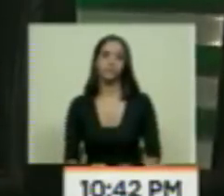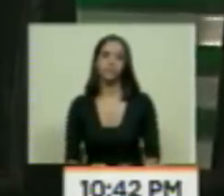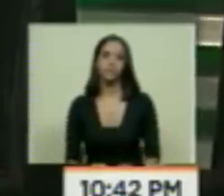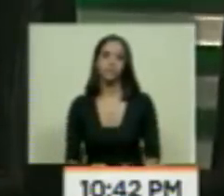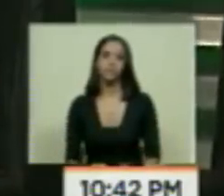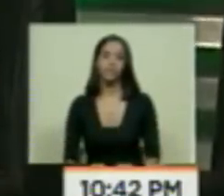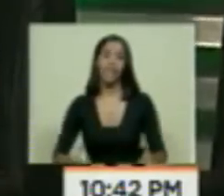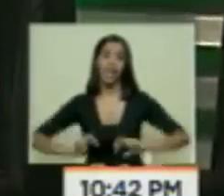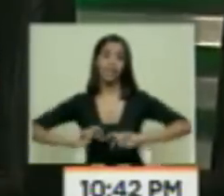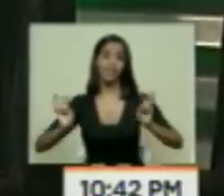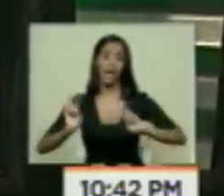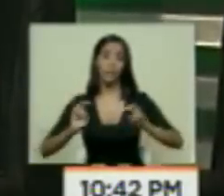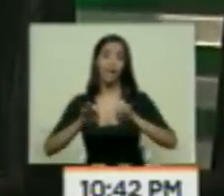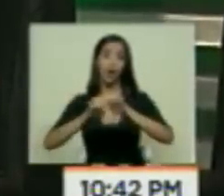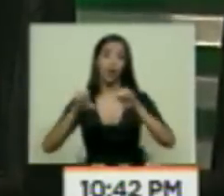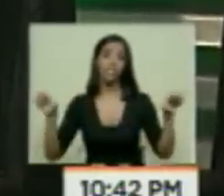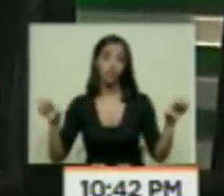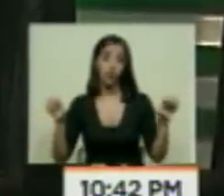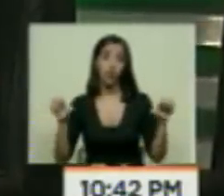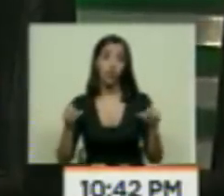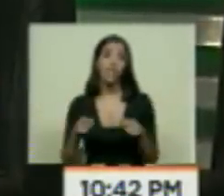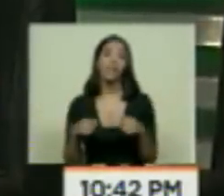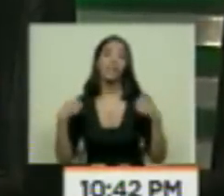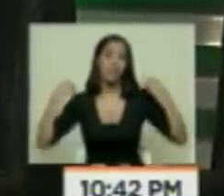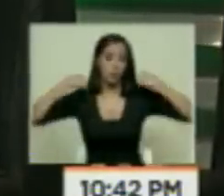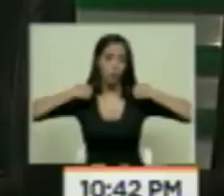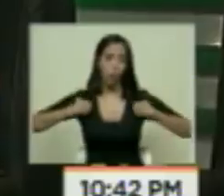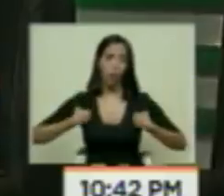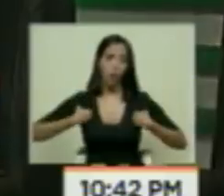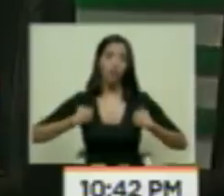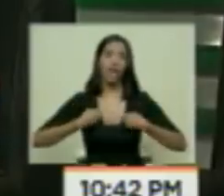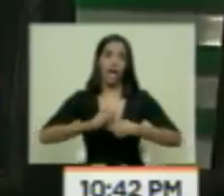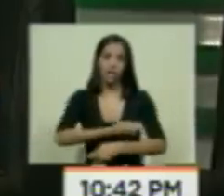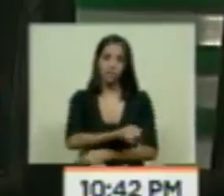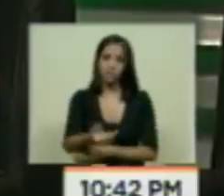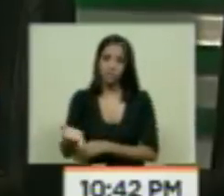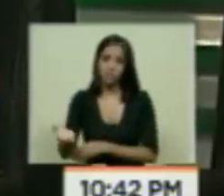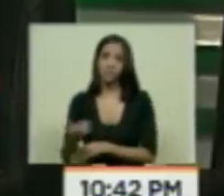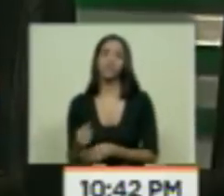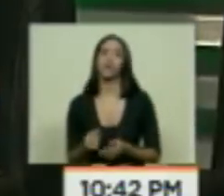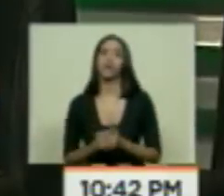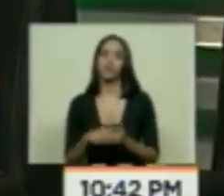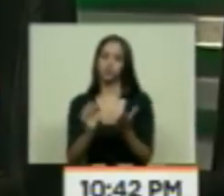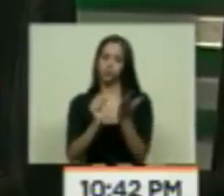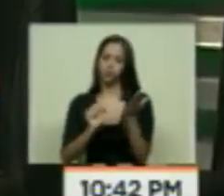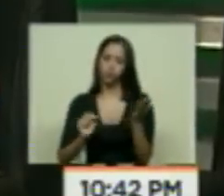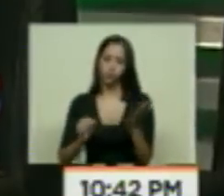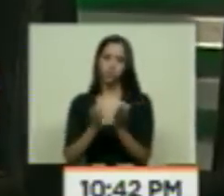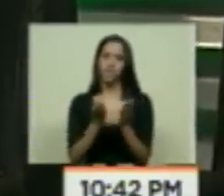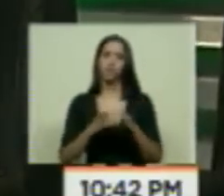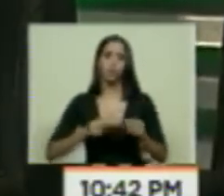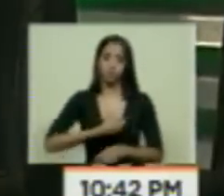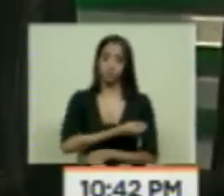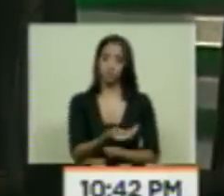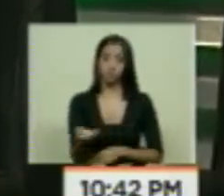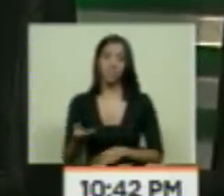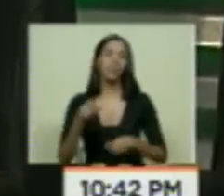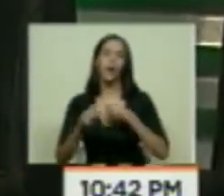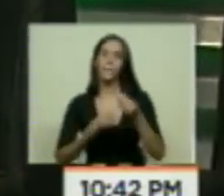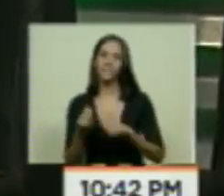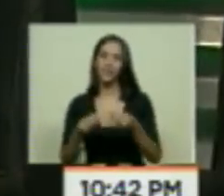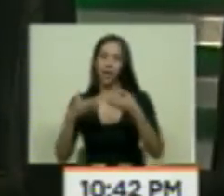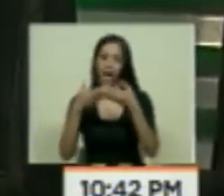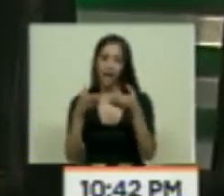del tema de la educación, la entrega de los morrales, la entrega de los útiles escolares, cómo se han venido